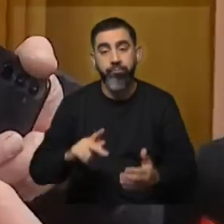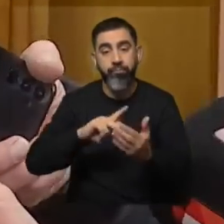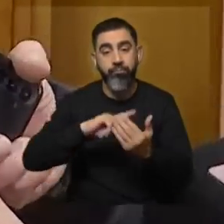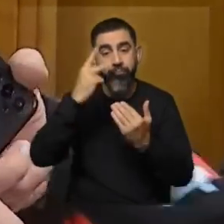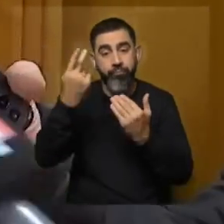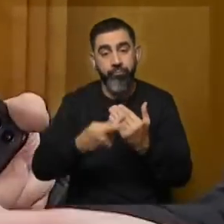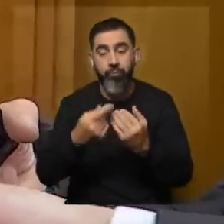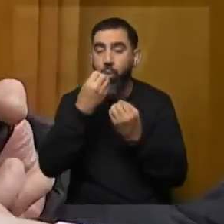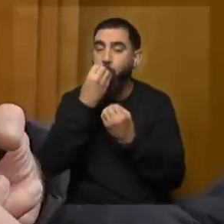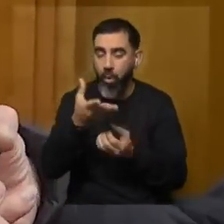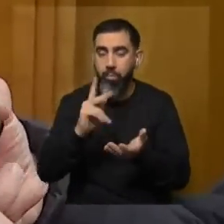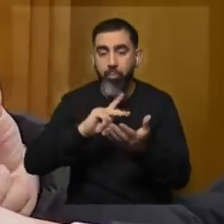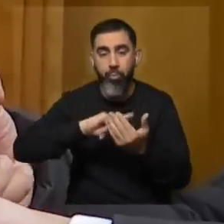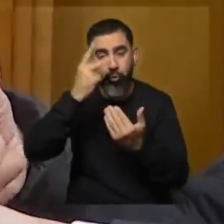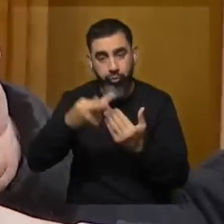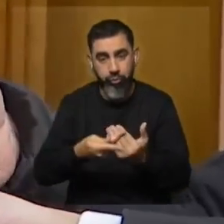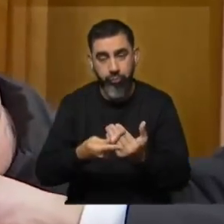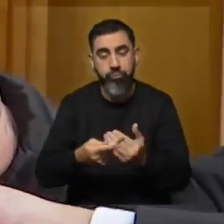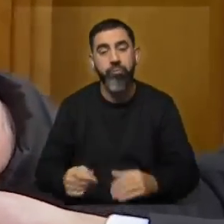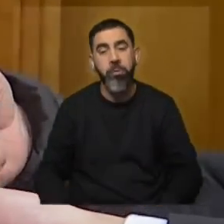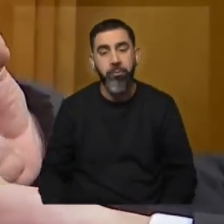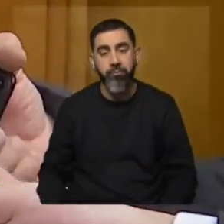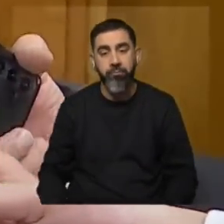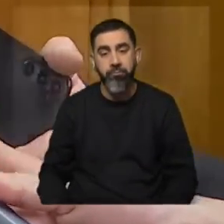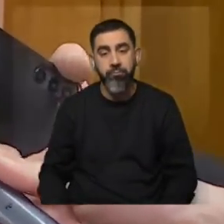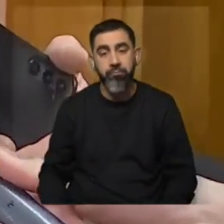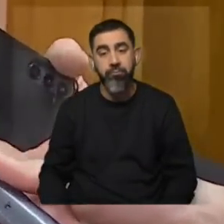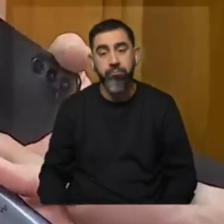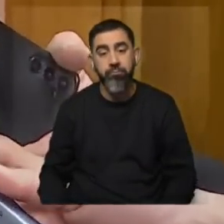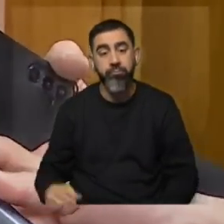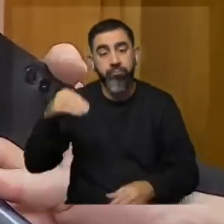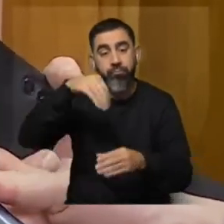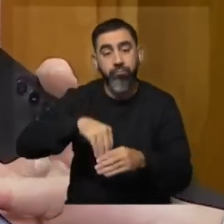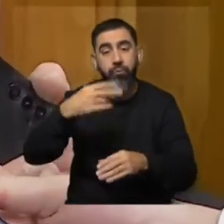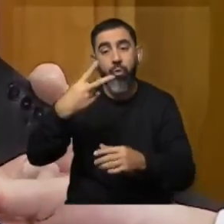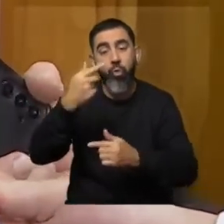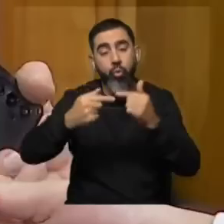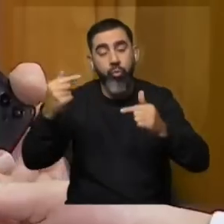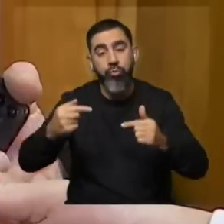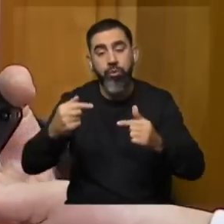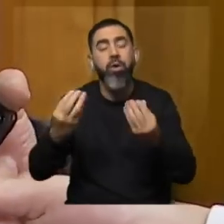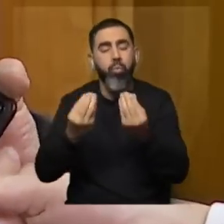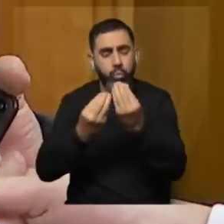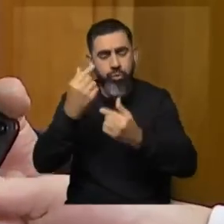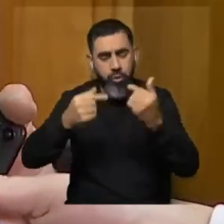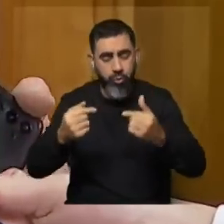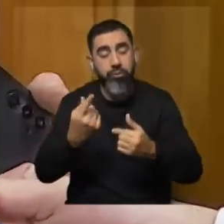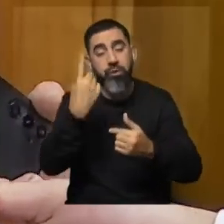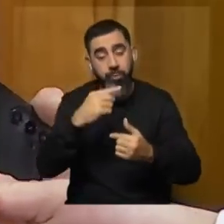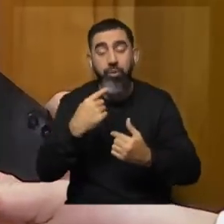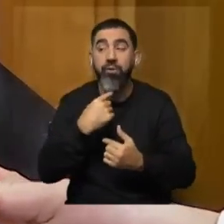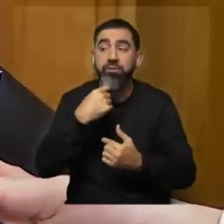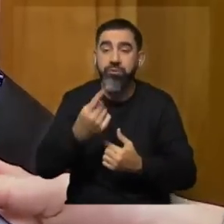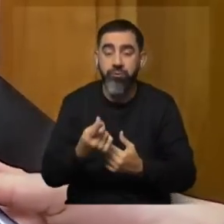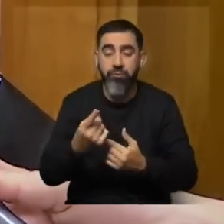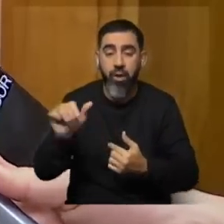de medicina luthemmer es un buen proyecto que a nuestro juicio incorpora dos herramientas o varias herramientas pero que ayudan